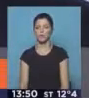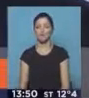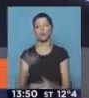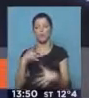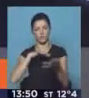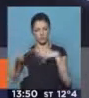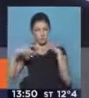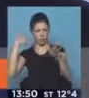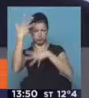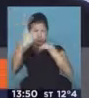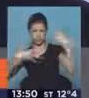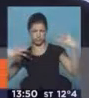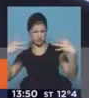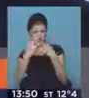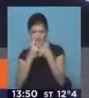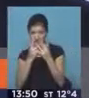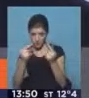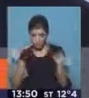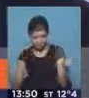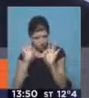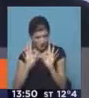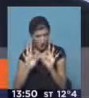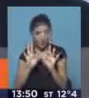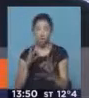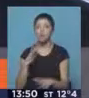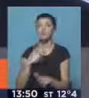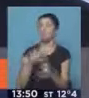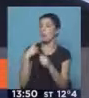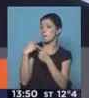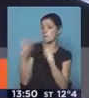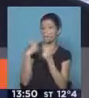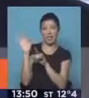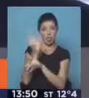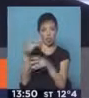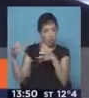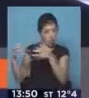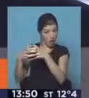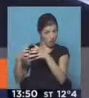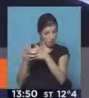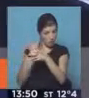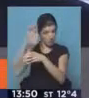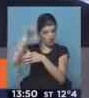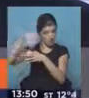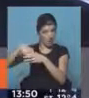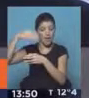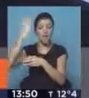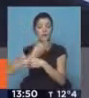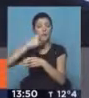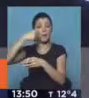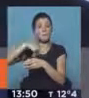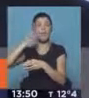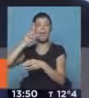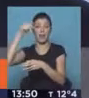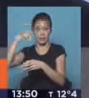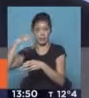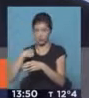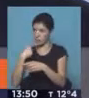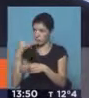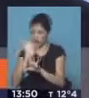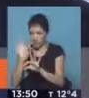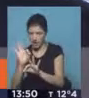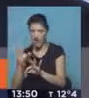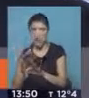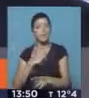usted se los indicó, entre otros, como uno de los responsables del asesinato de Roque Danton, del poeta y guerrillero Roque Danton. 41 años